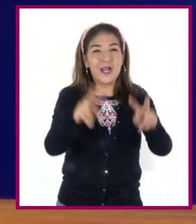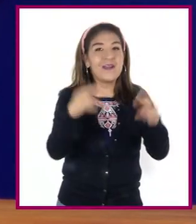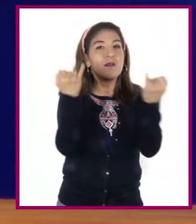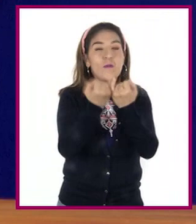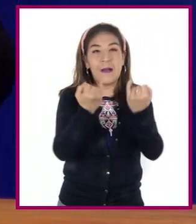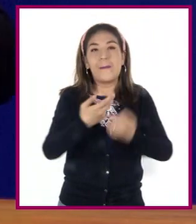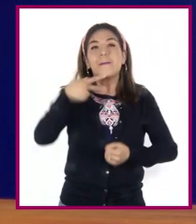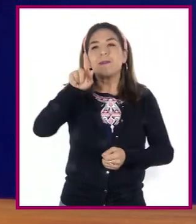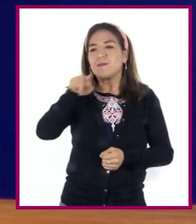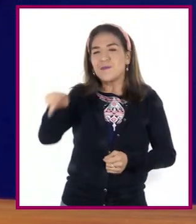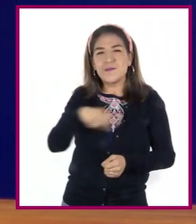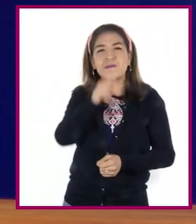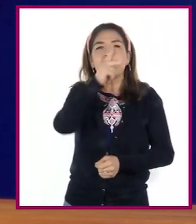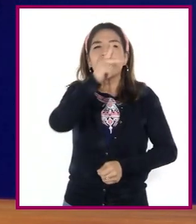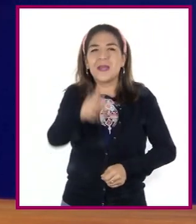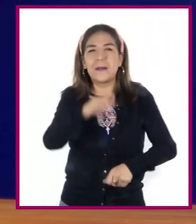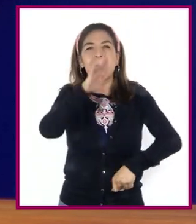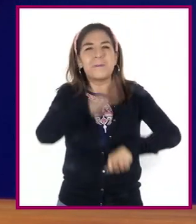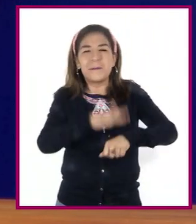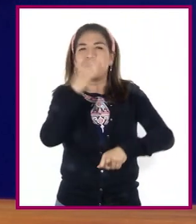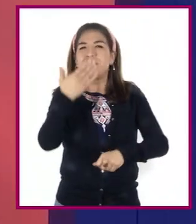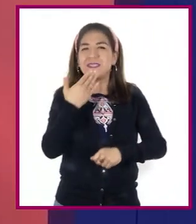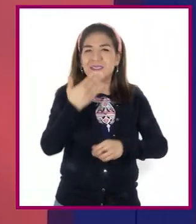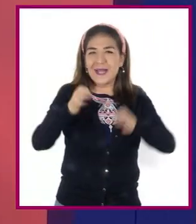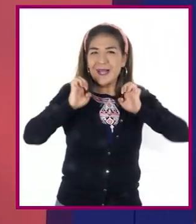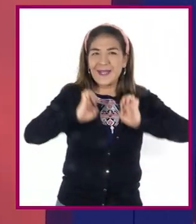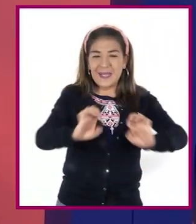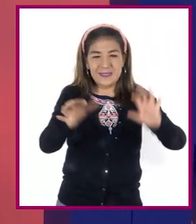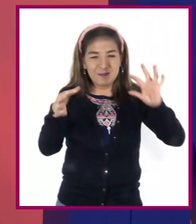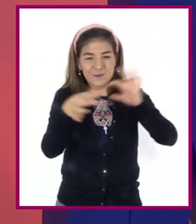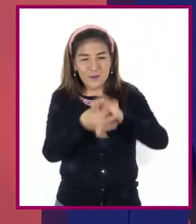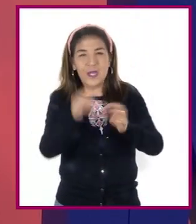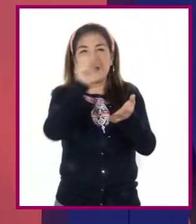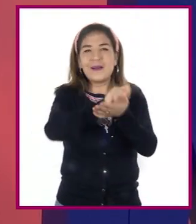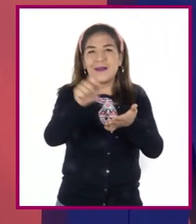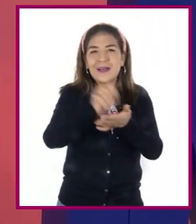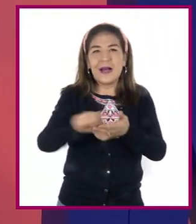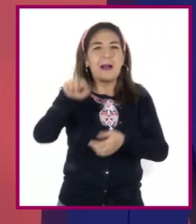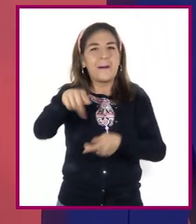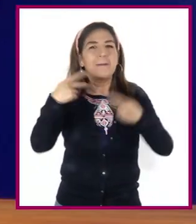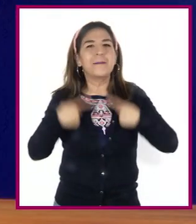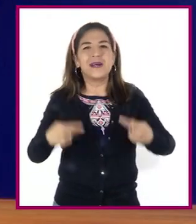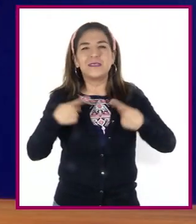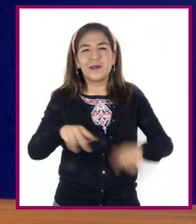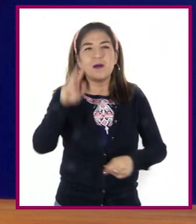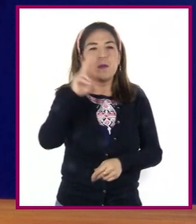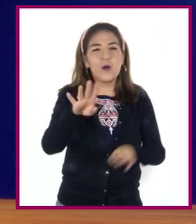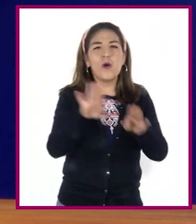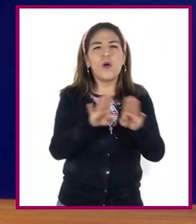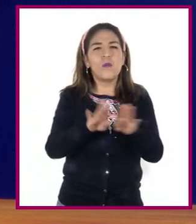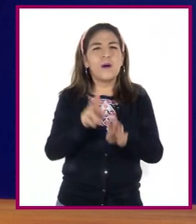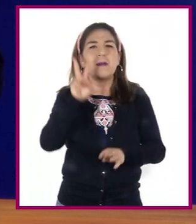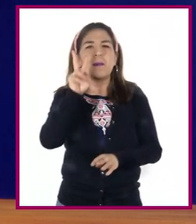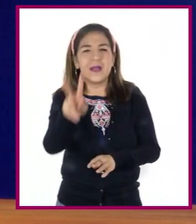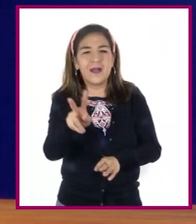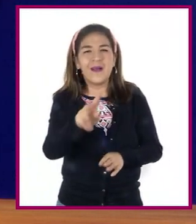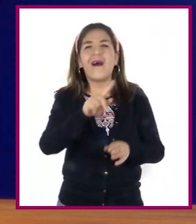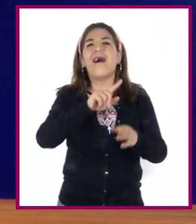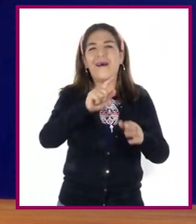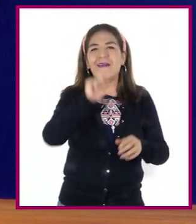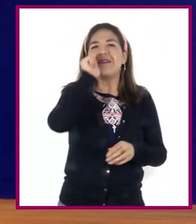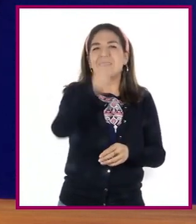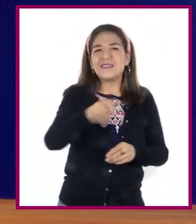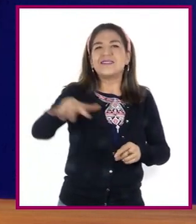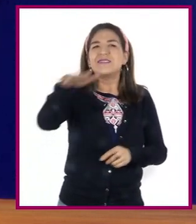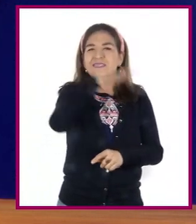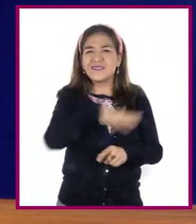buscan afanosamente las palabras adecuadas que ayuden al lector o a quien escucha el poema a mirar con otros ojos lo que ven